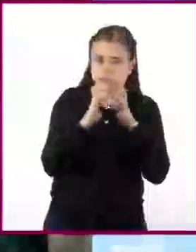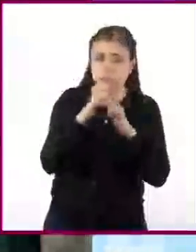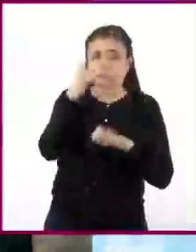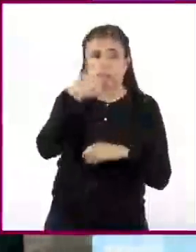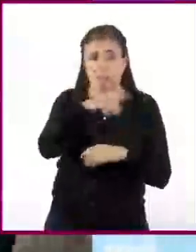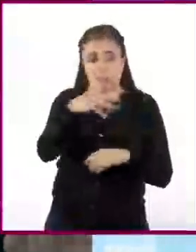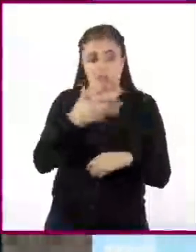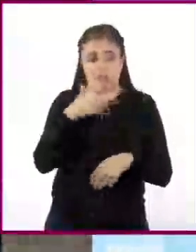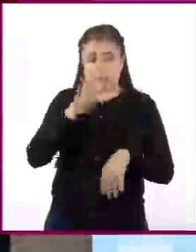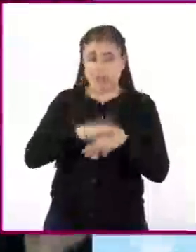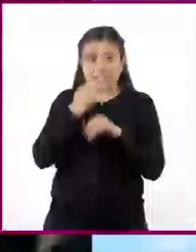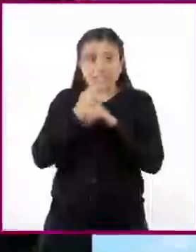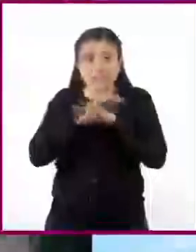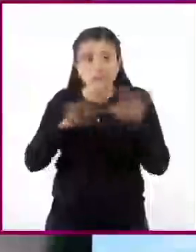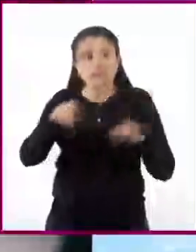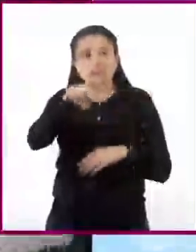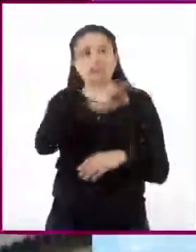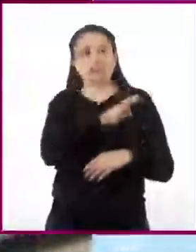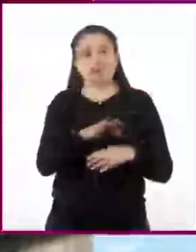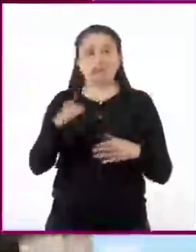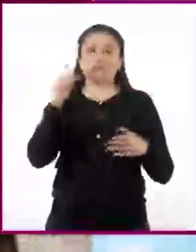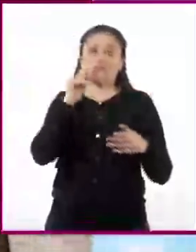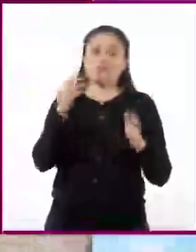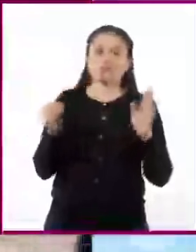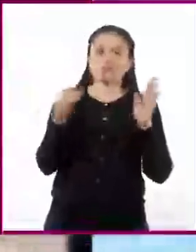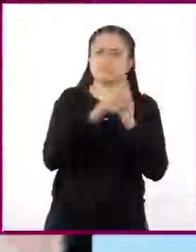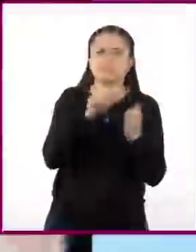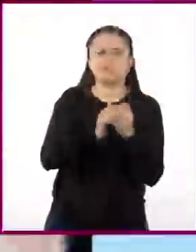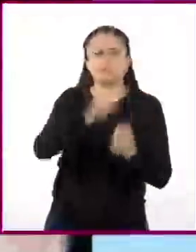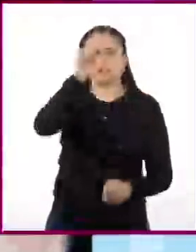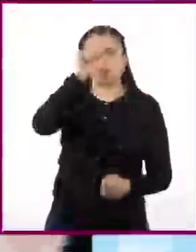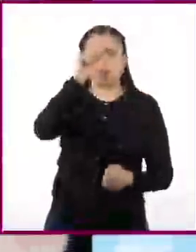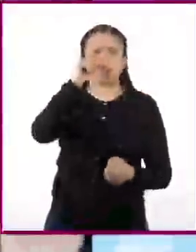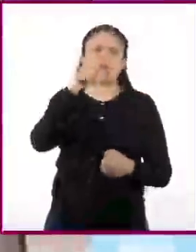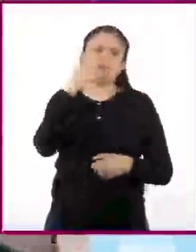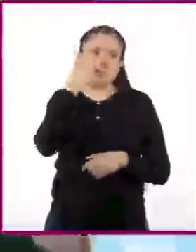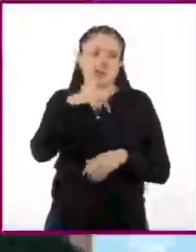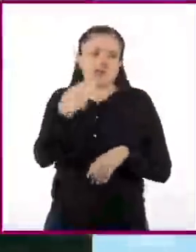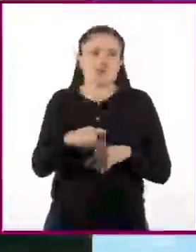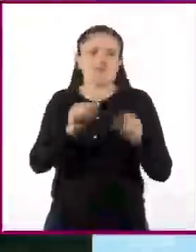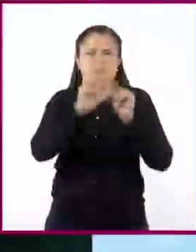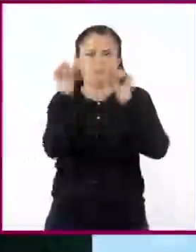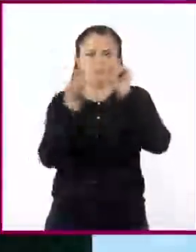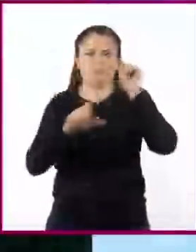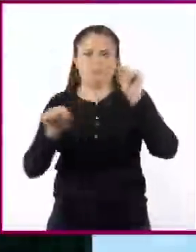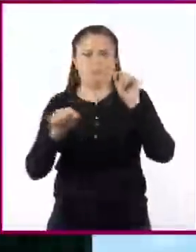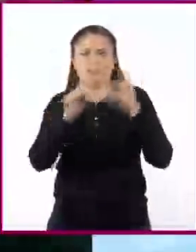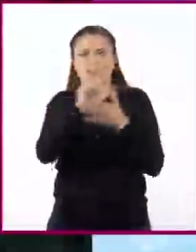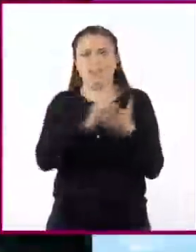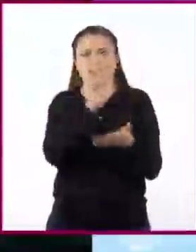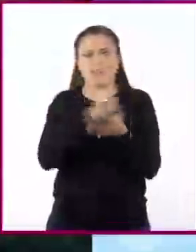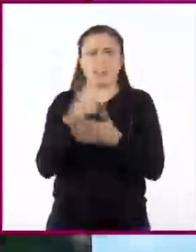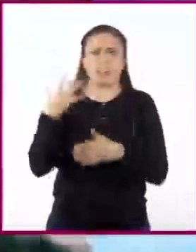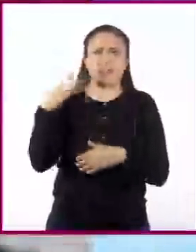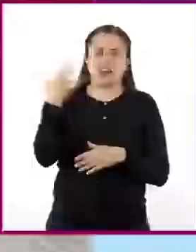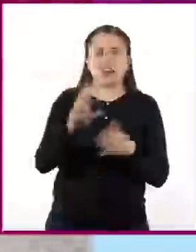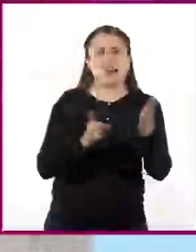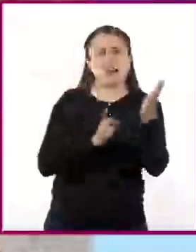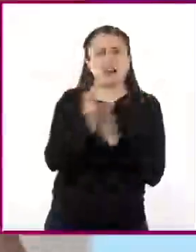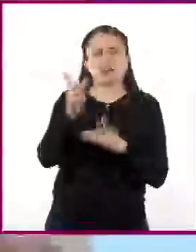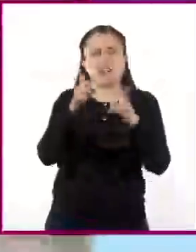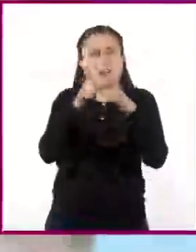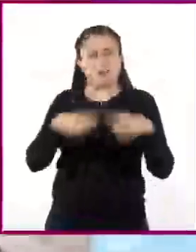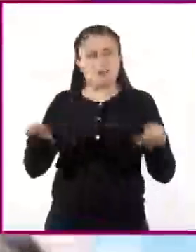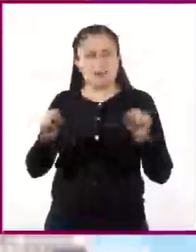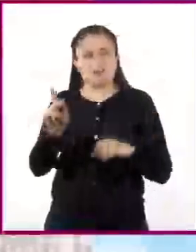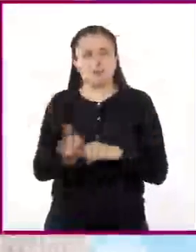obtener más información, puedes consultar la Constitución Política de los Estados Unidos Mexicanos y la Ley General de los Derechos